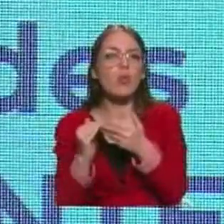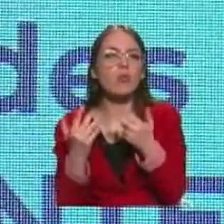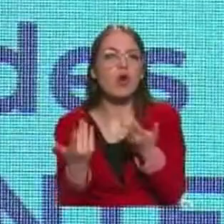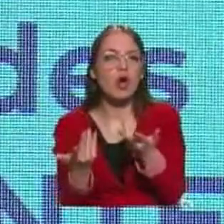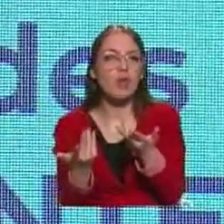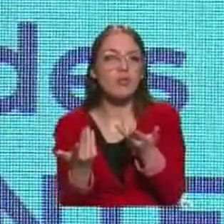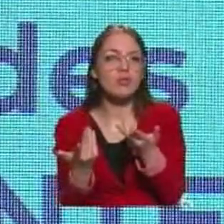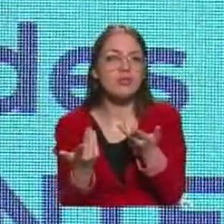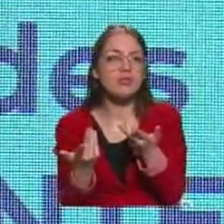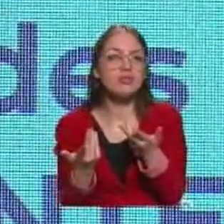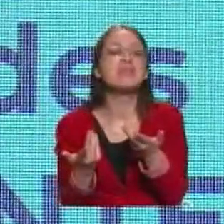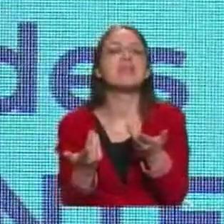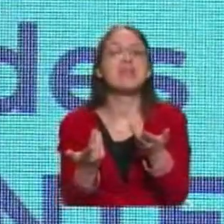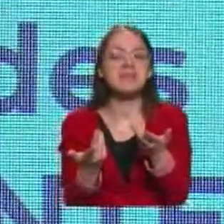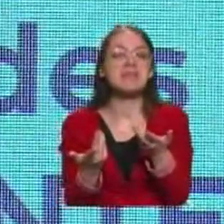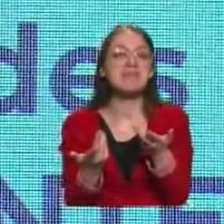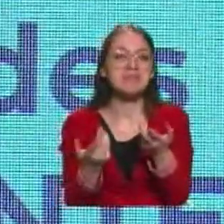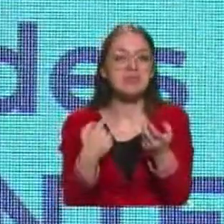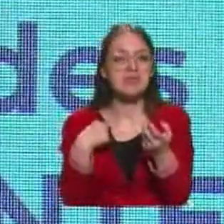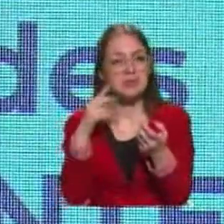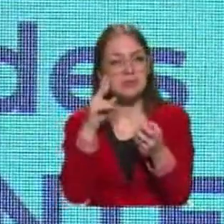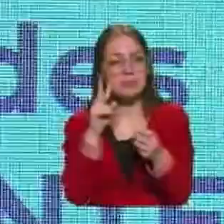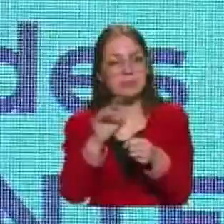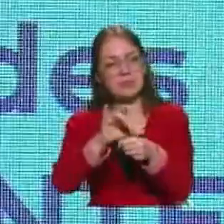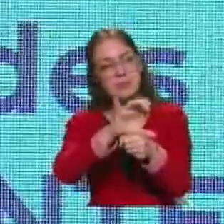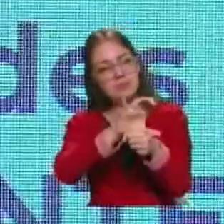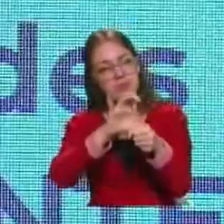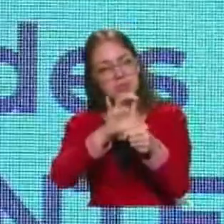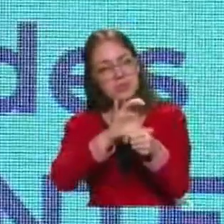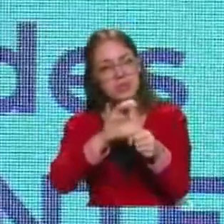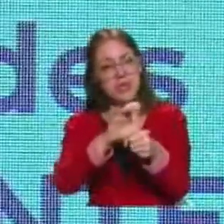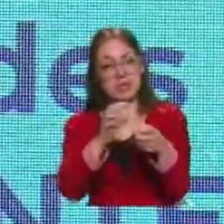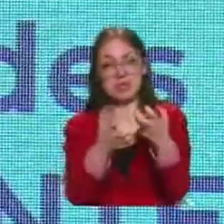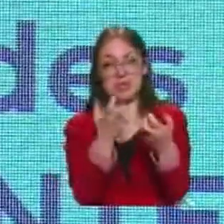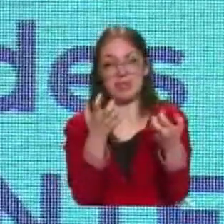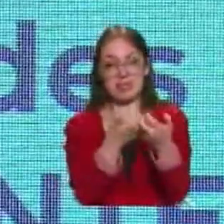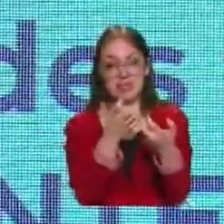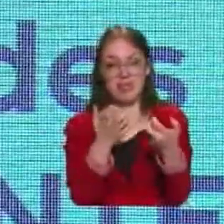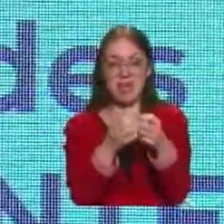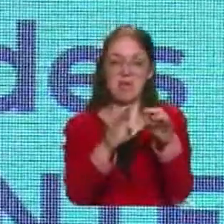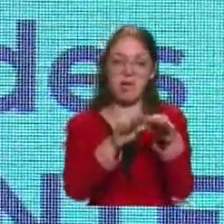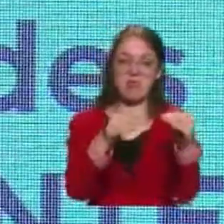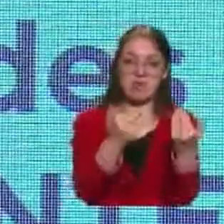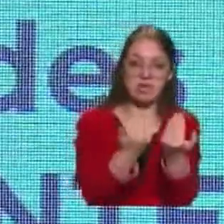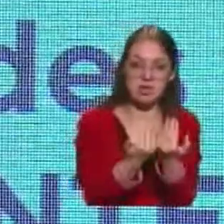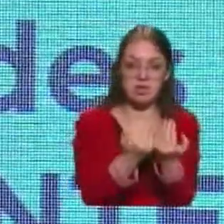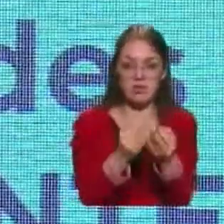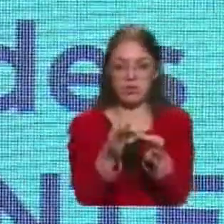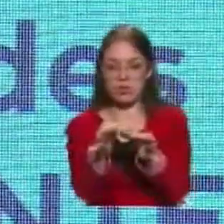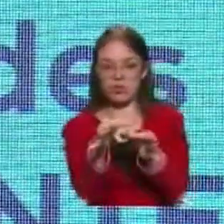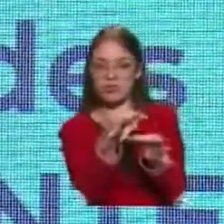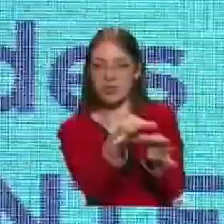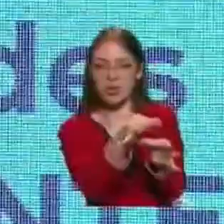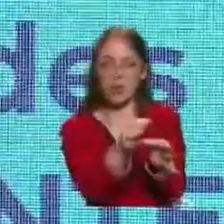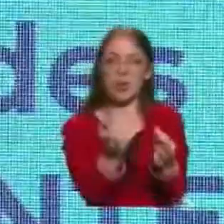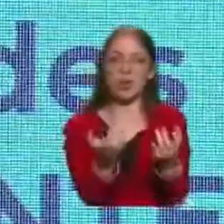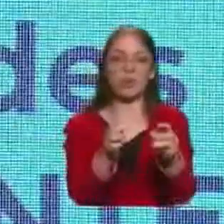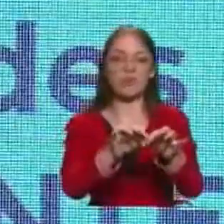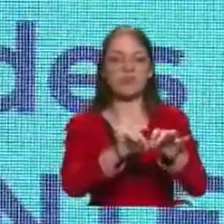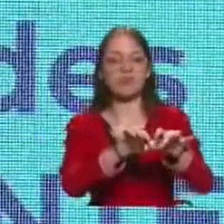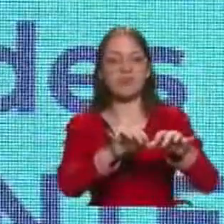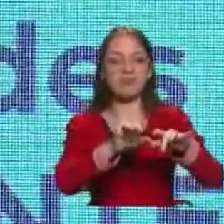ciudad es hoy cuando uno mira y analiza el sistema educativo de los diferentes municipios las oficinas de desarrollo